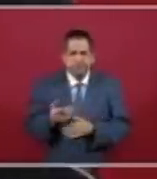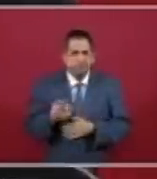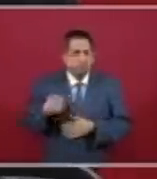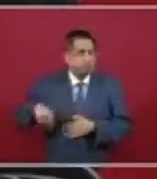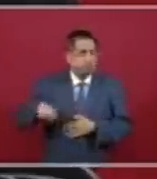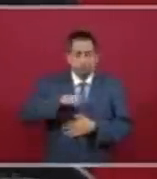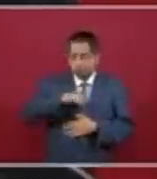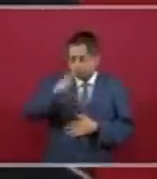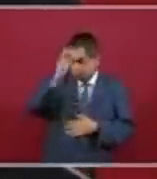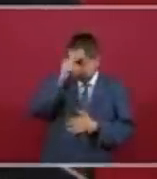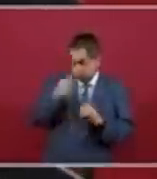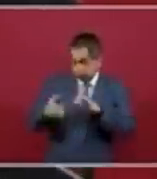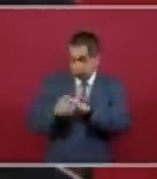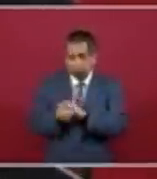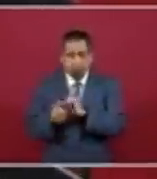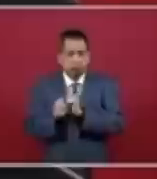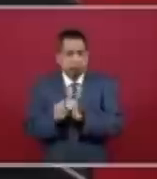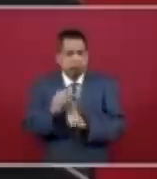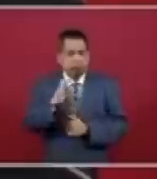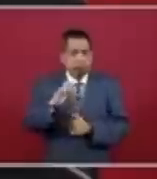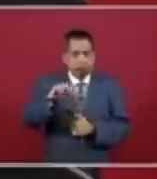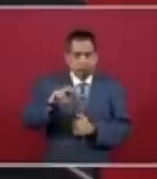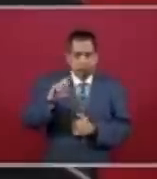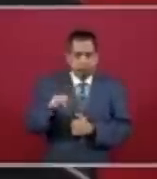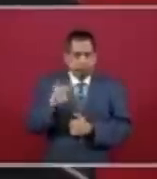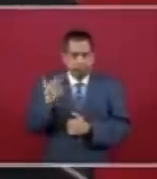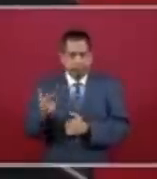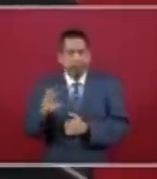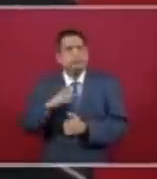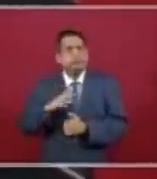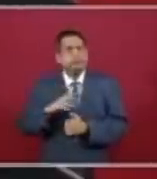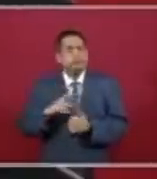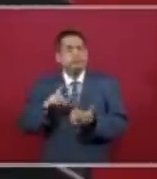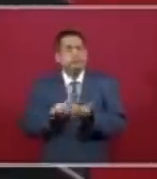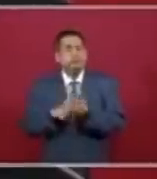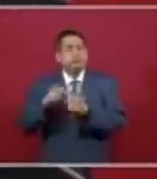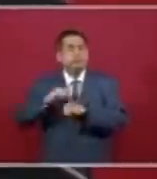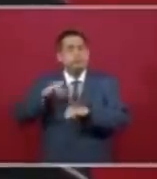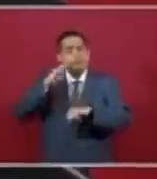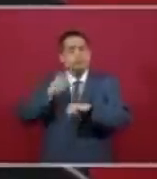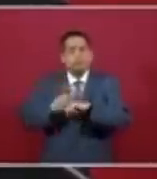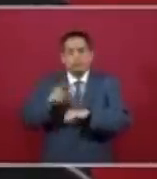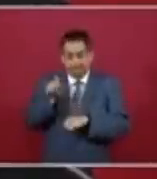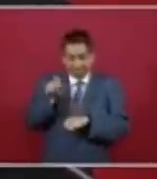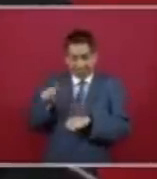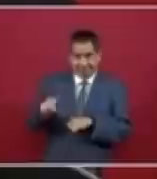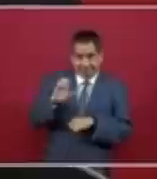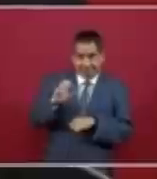la Comisión de los Derechos Humanos fue que haya un ombudsman en cada uno